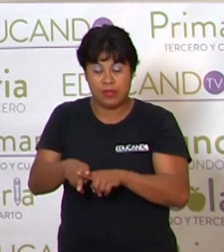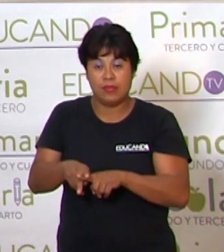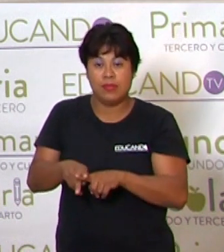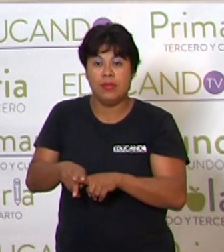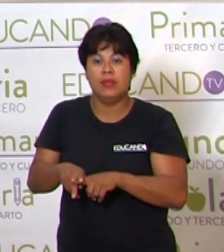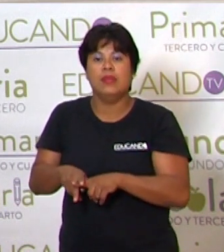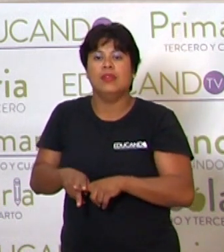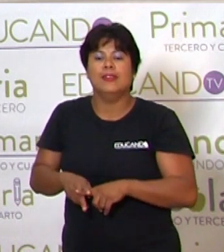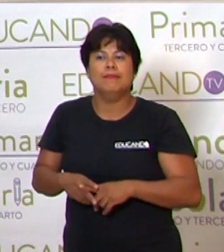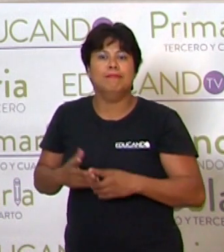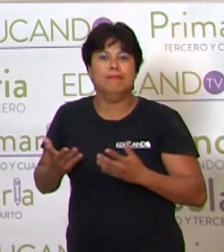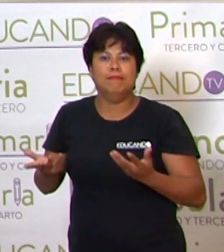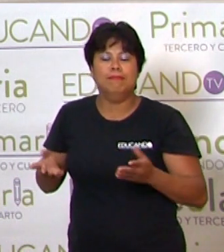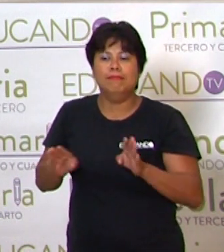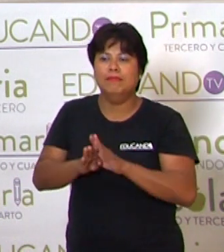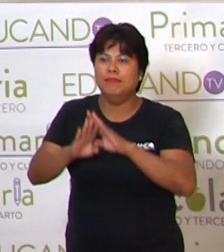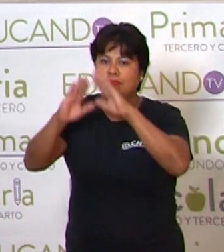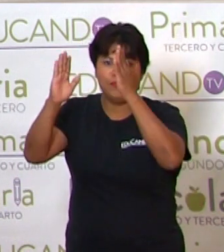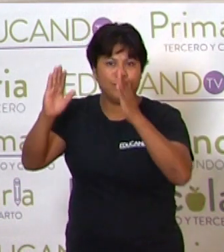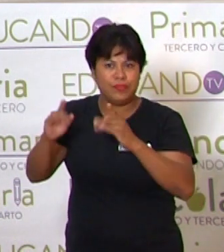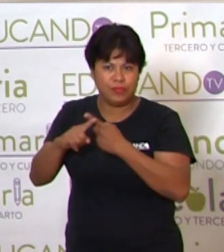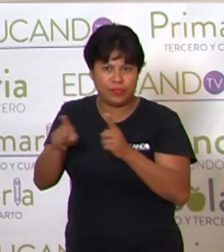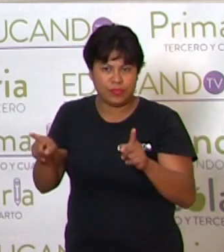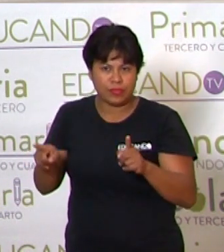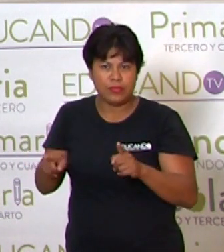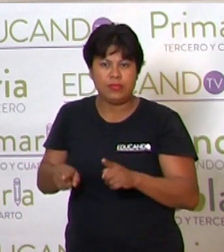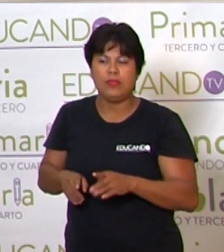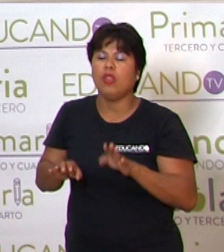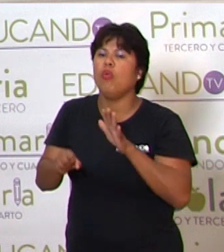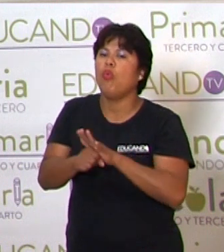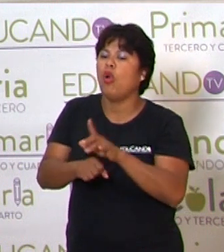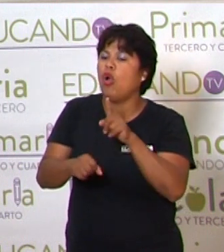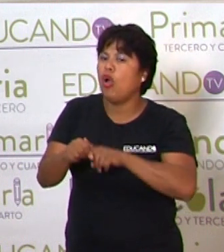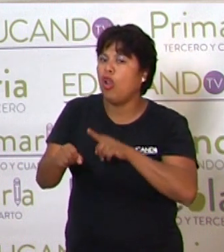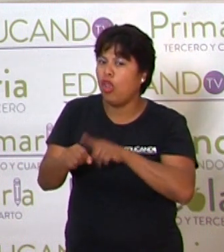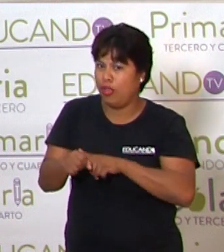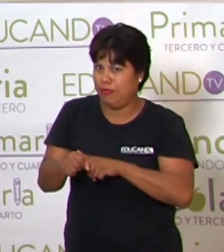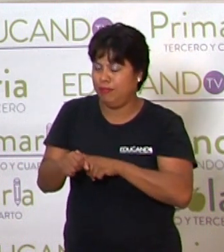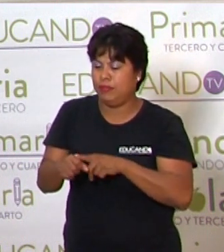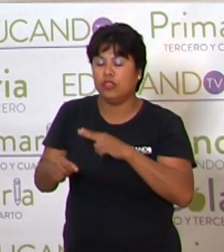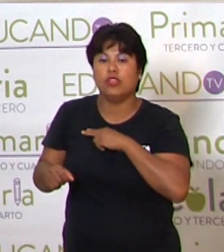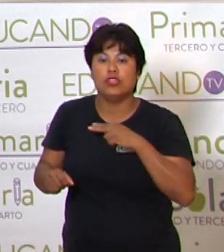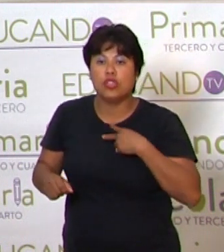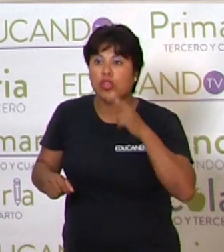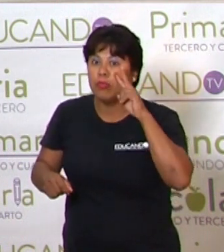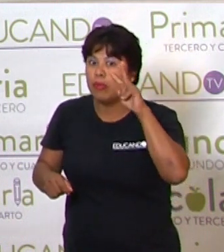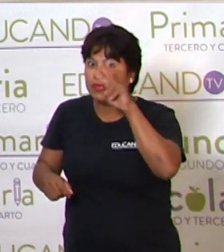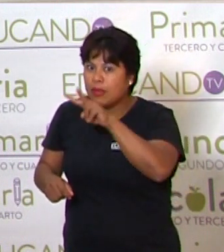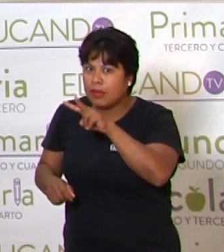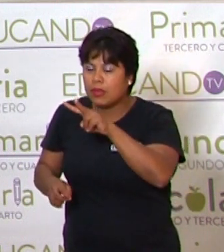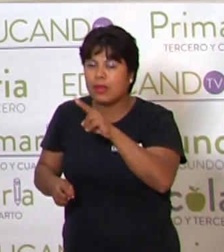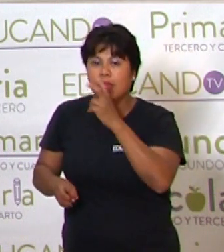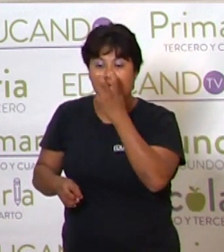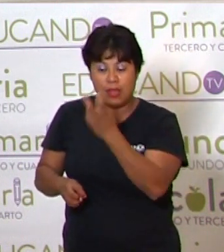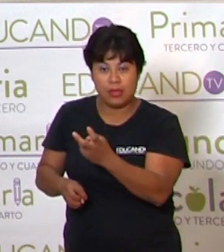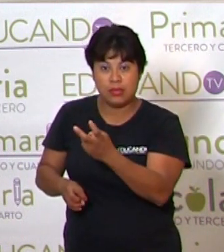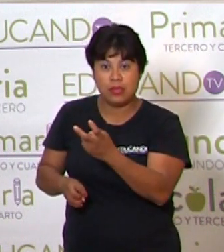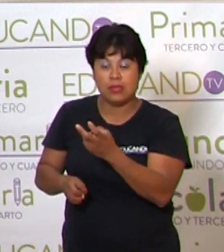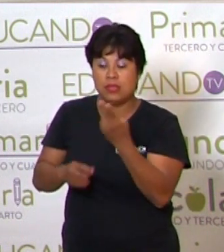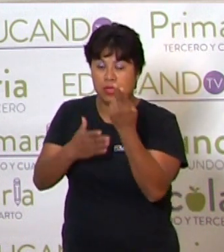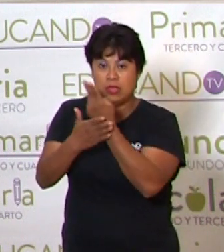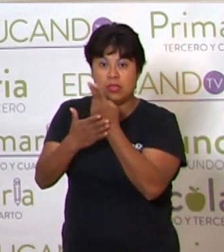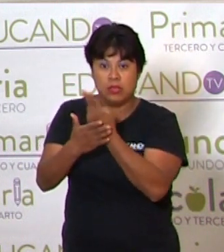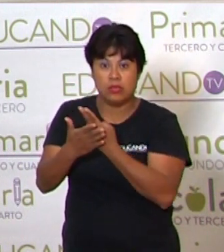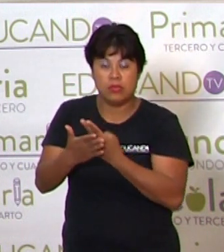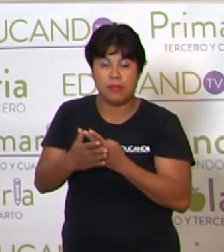de las formas ni del color. Lo que vamos a analizar en estos